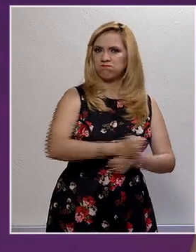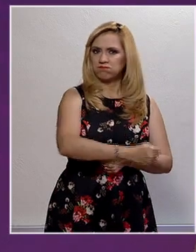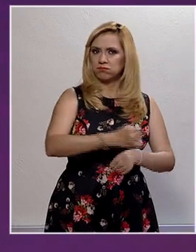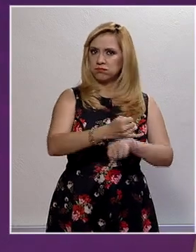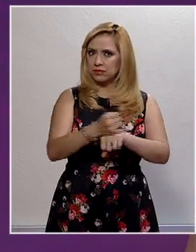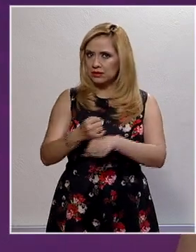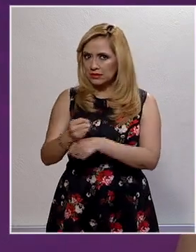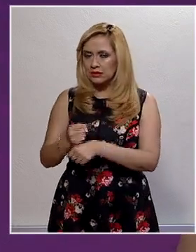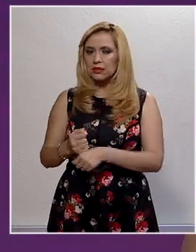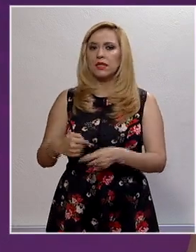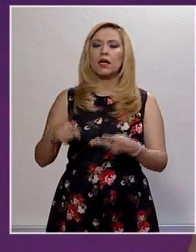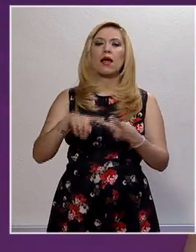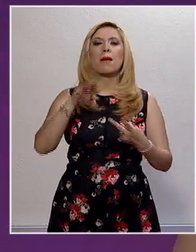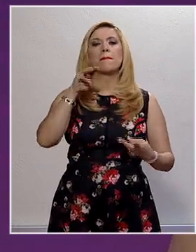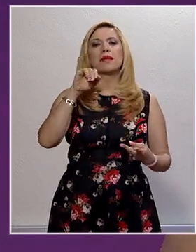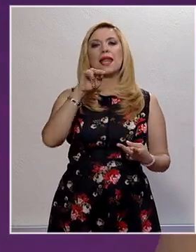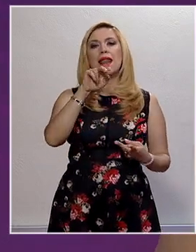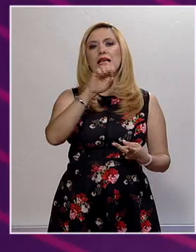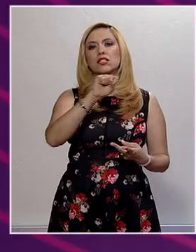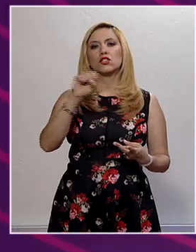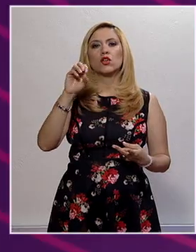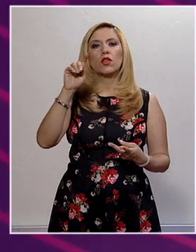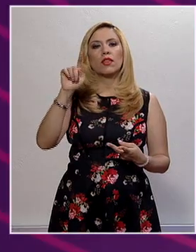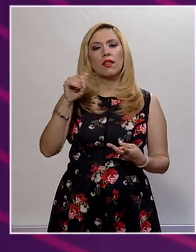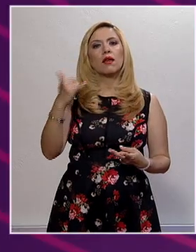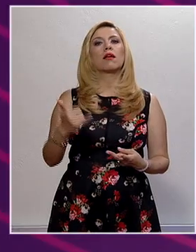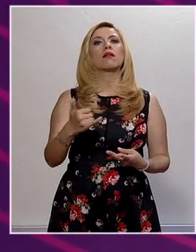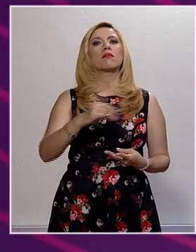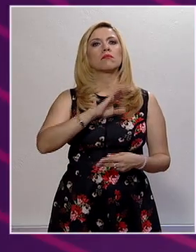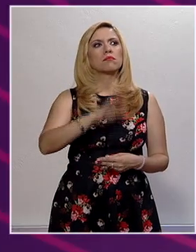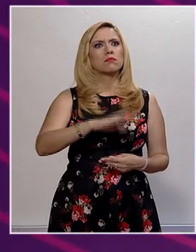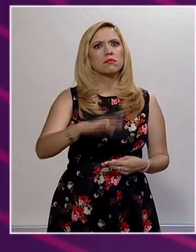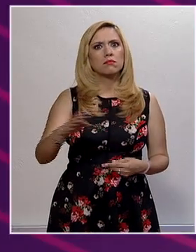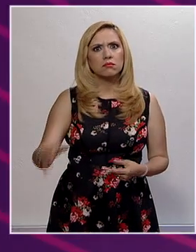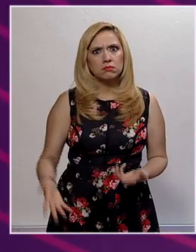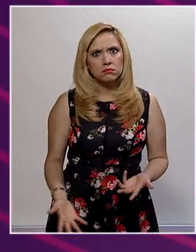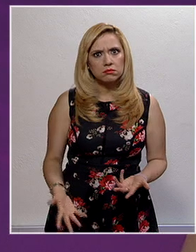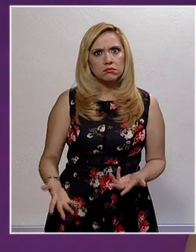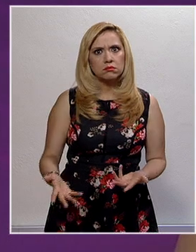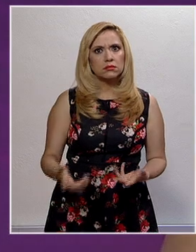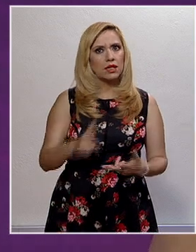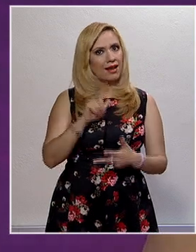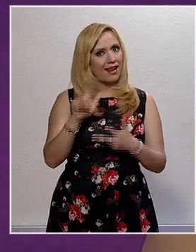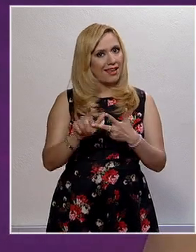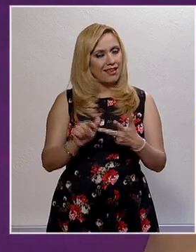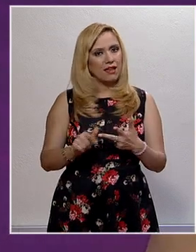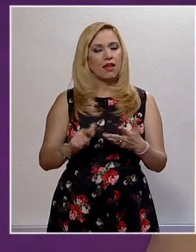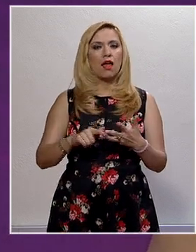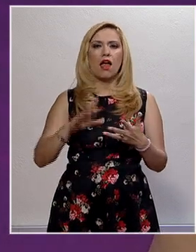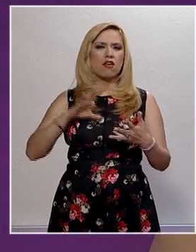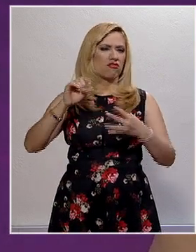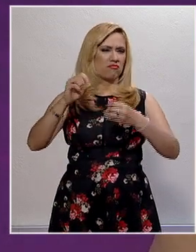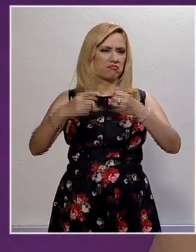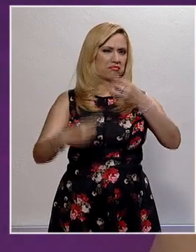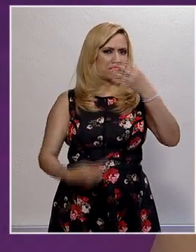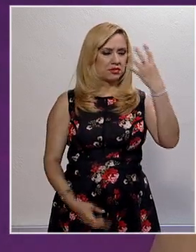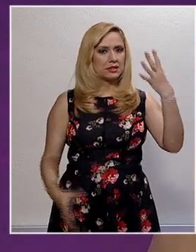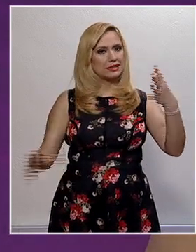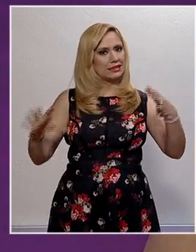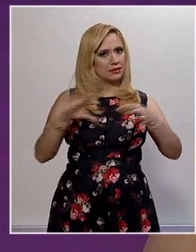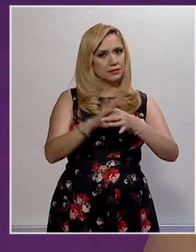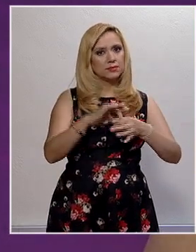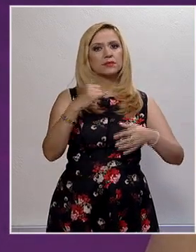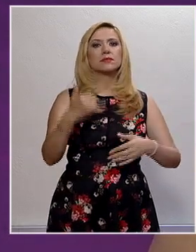la investigación de las ejecuciones extrajudiciales, que las investigaciones se adecúan a los estándares internacionales. Por otro lado,